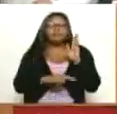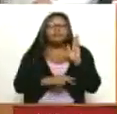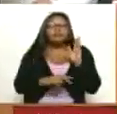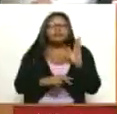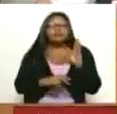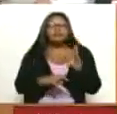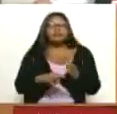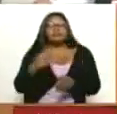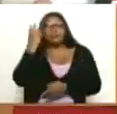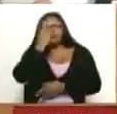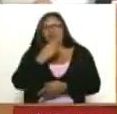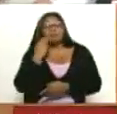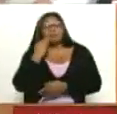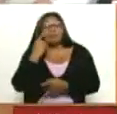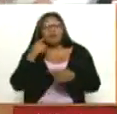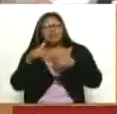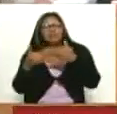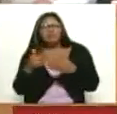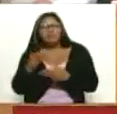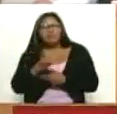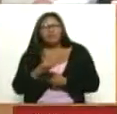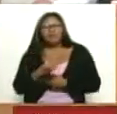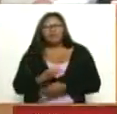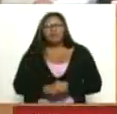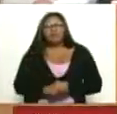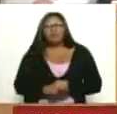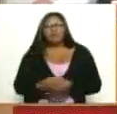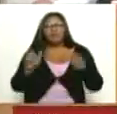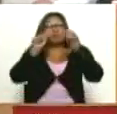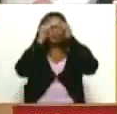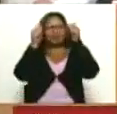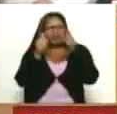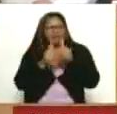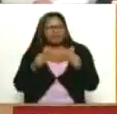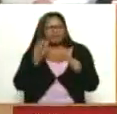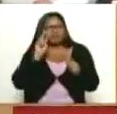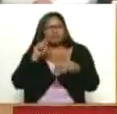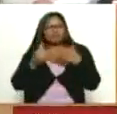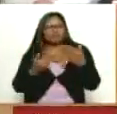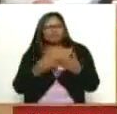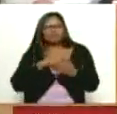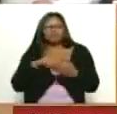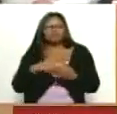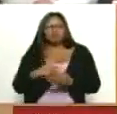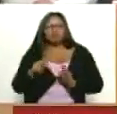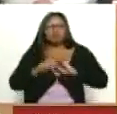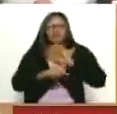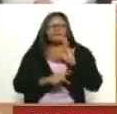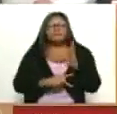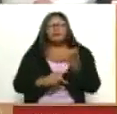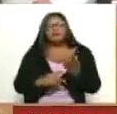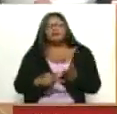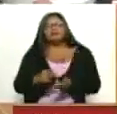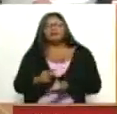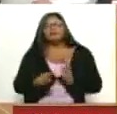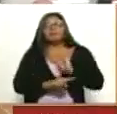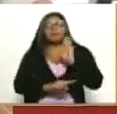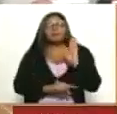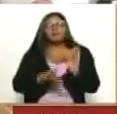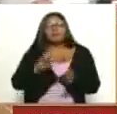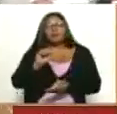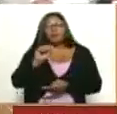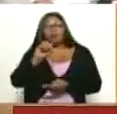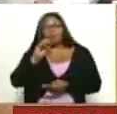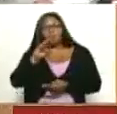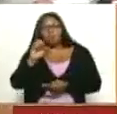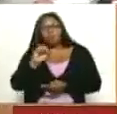la UNEARTE, allí donde está ese mural hermoso que colinda con el Parque Los Caobos. Tenemos un